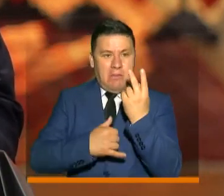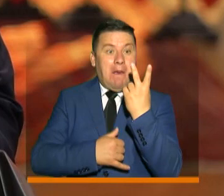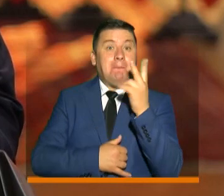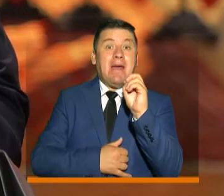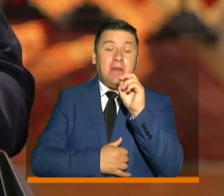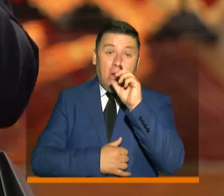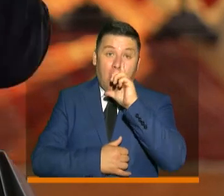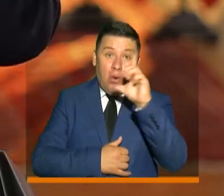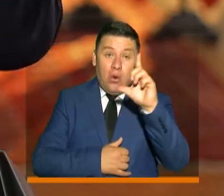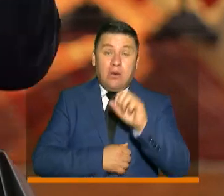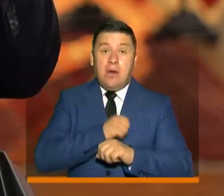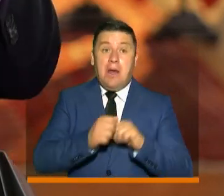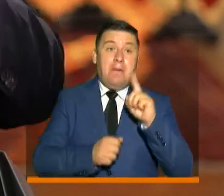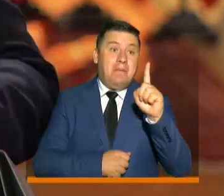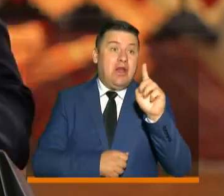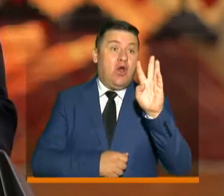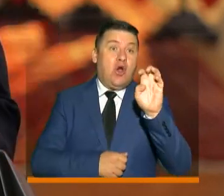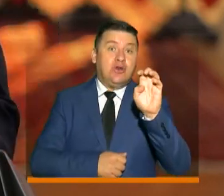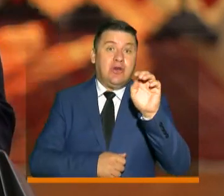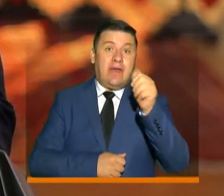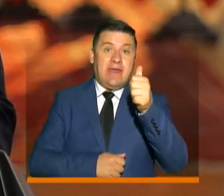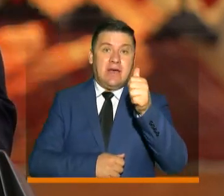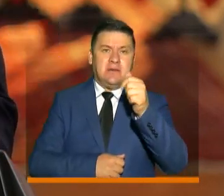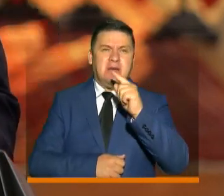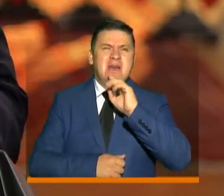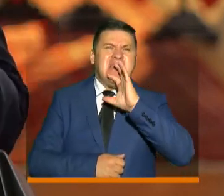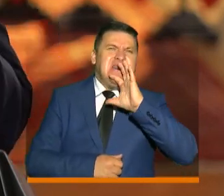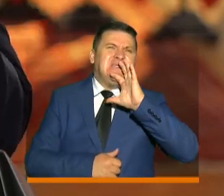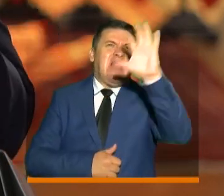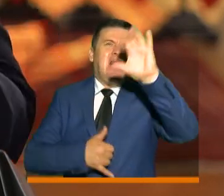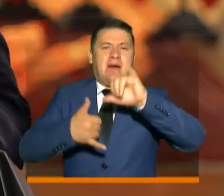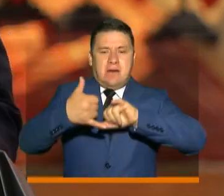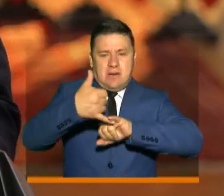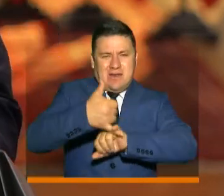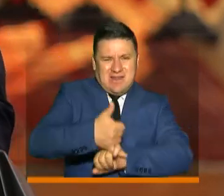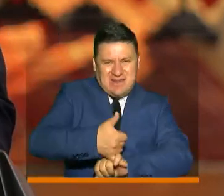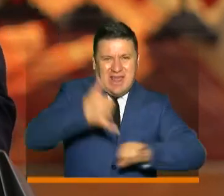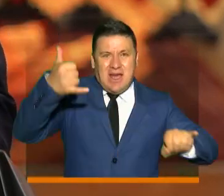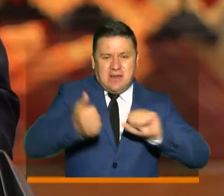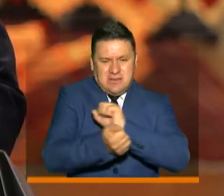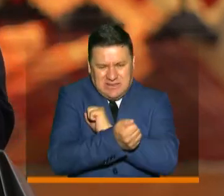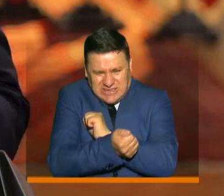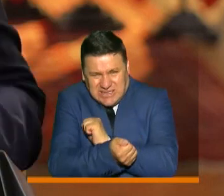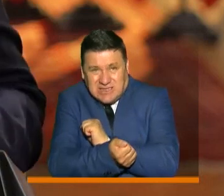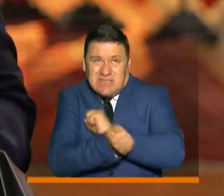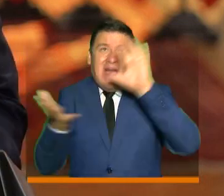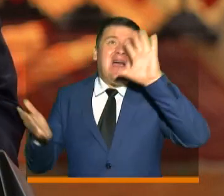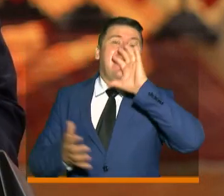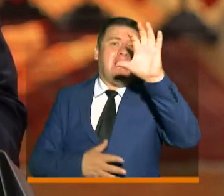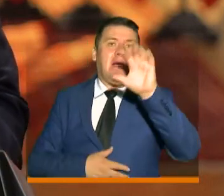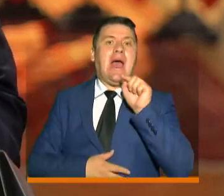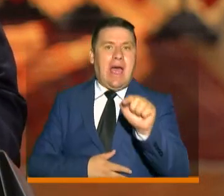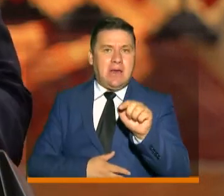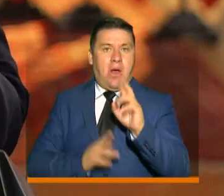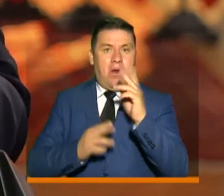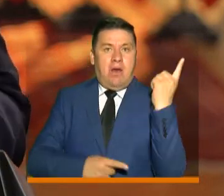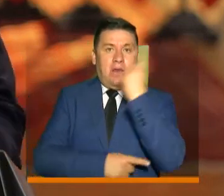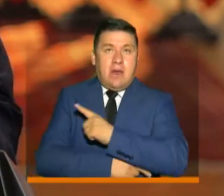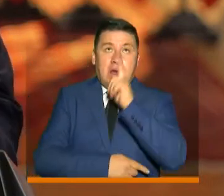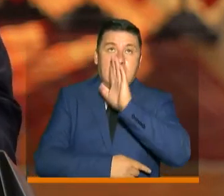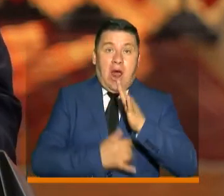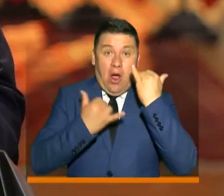1810 gritaron independencia que este día nacional sea el día de los médicos